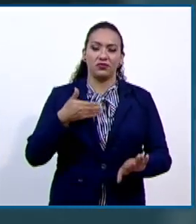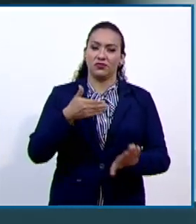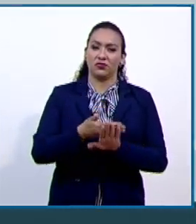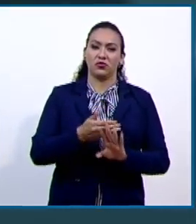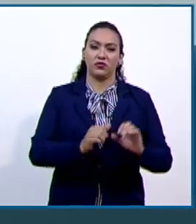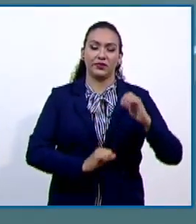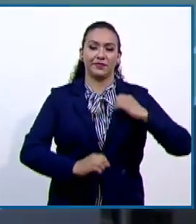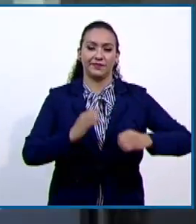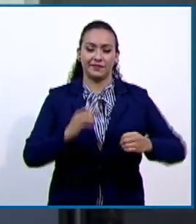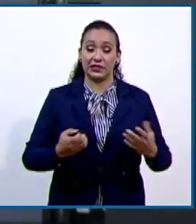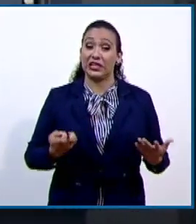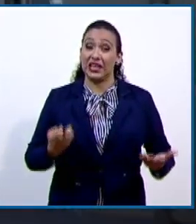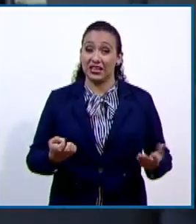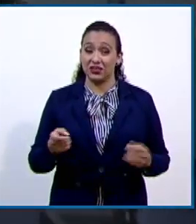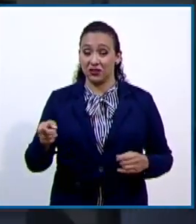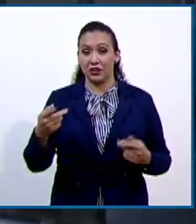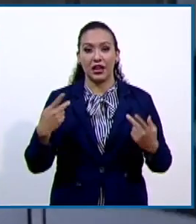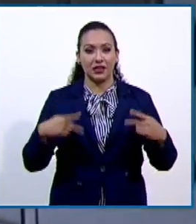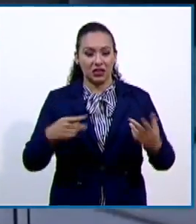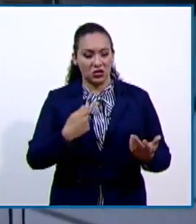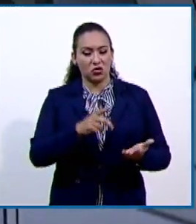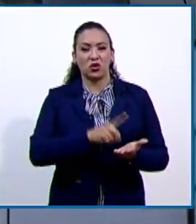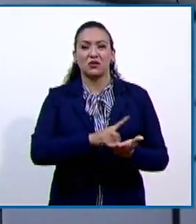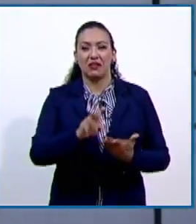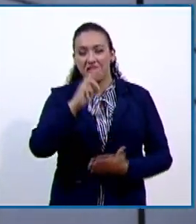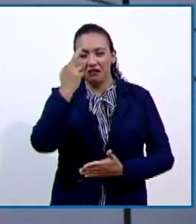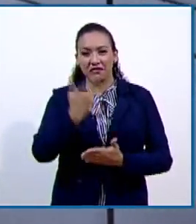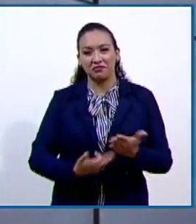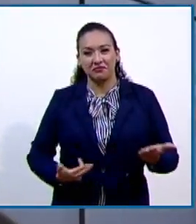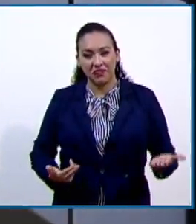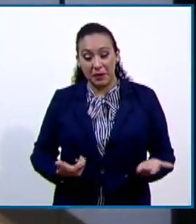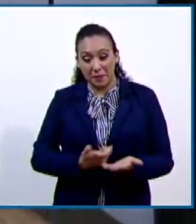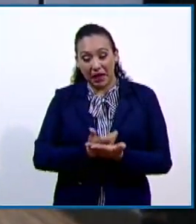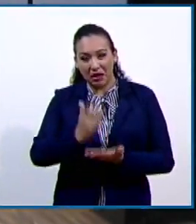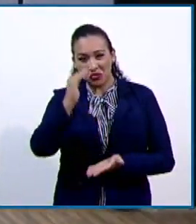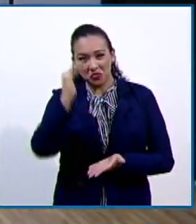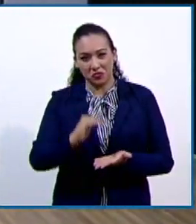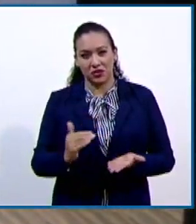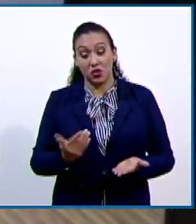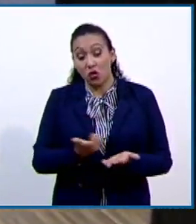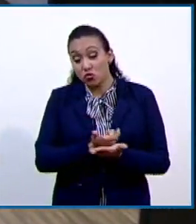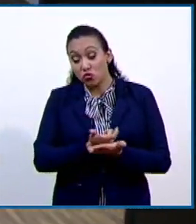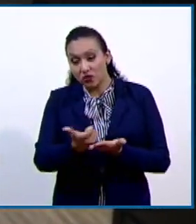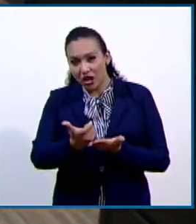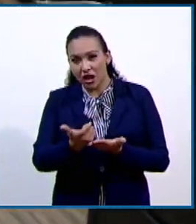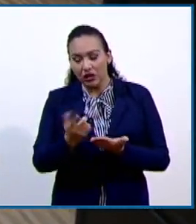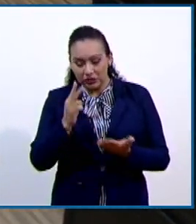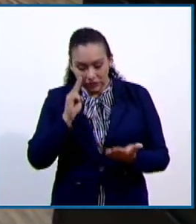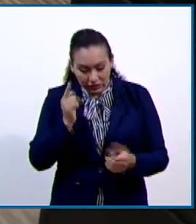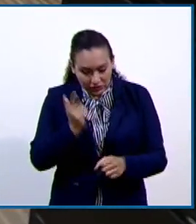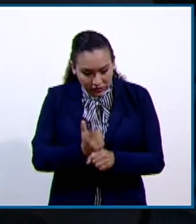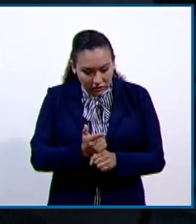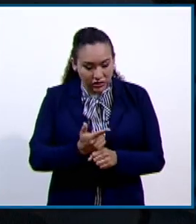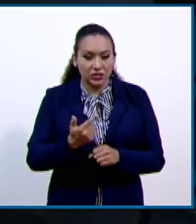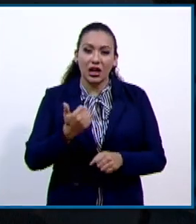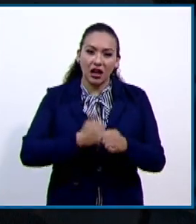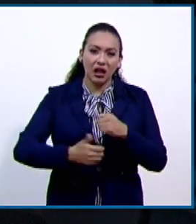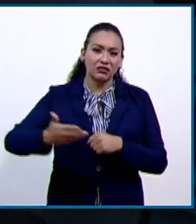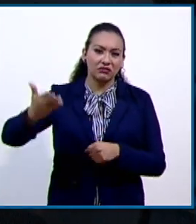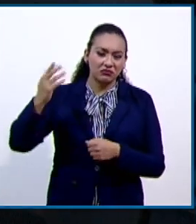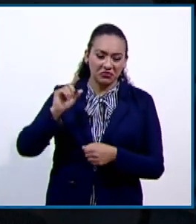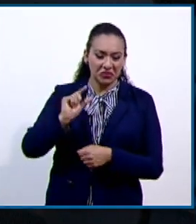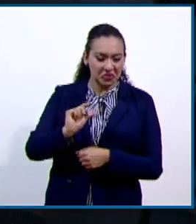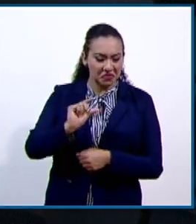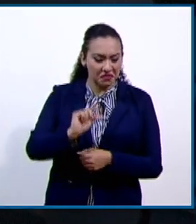Federal, lo que afecta a sus derechos y prestaciones. Indicaron que sus salarios se han visto afectados desde hace varios años